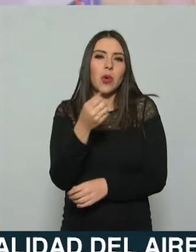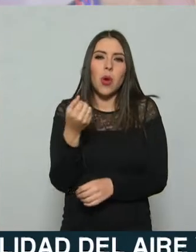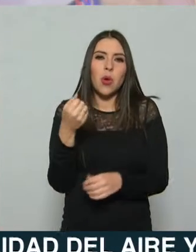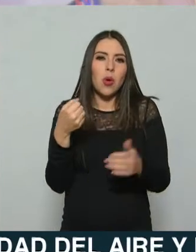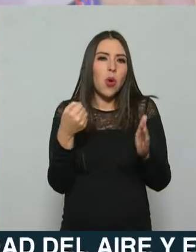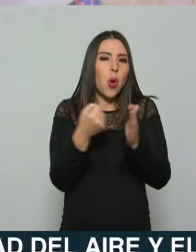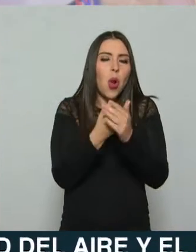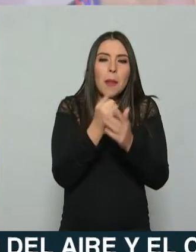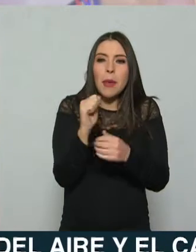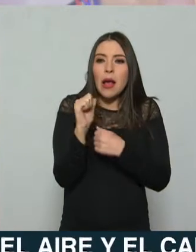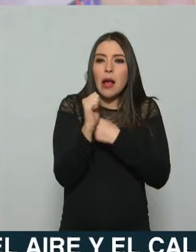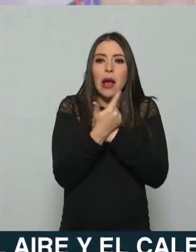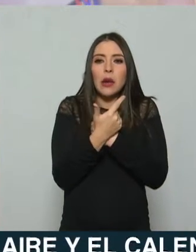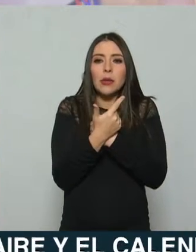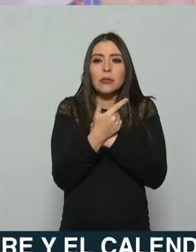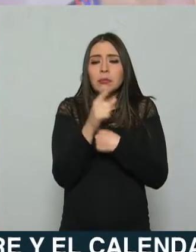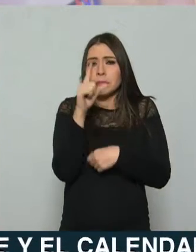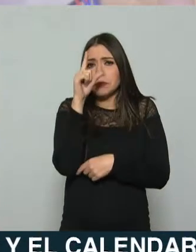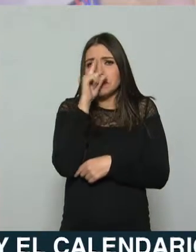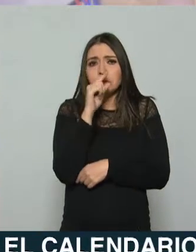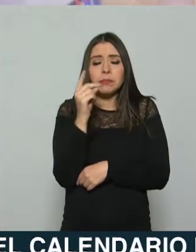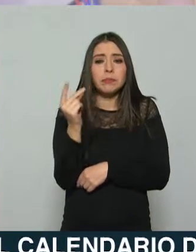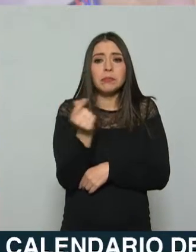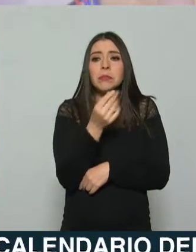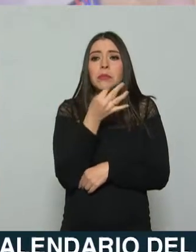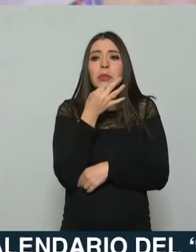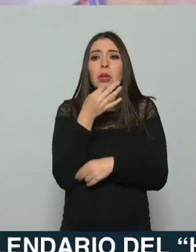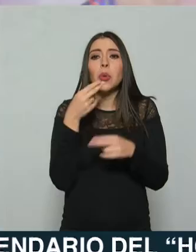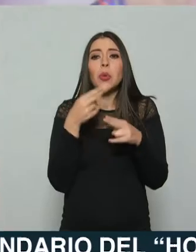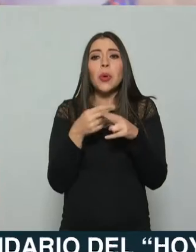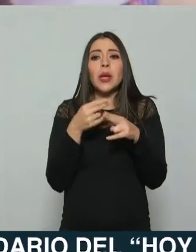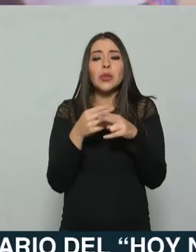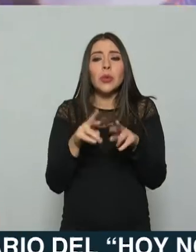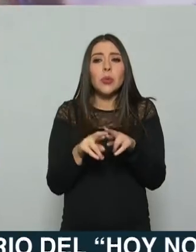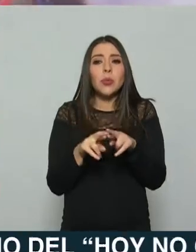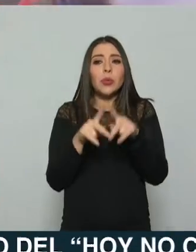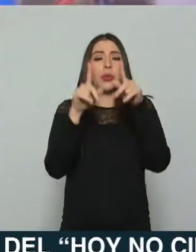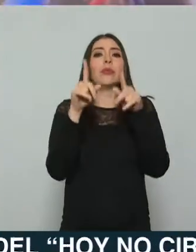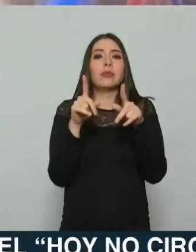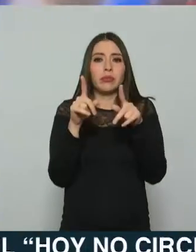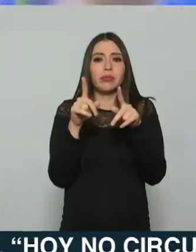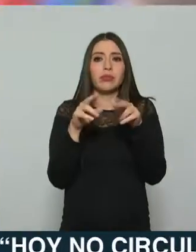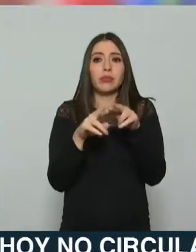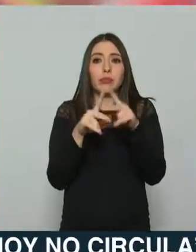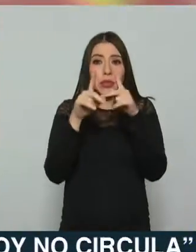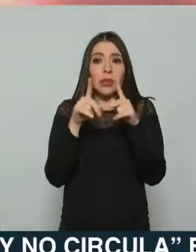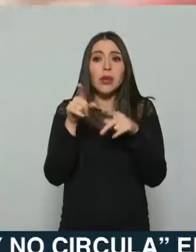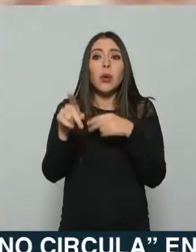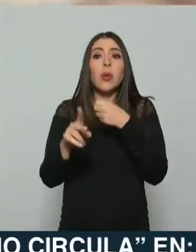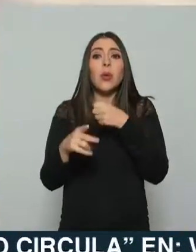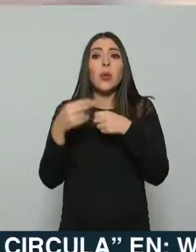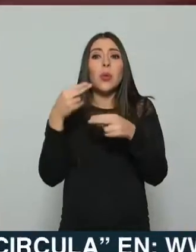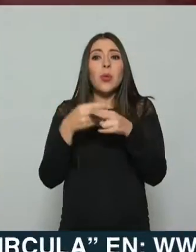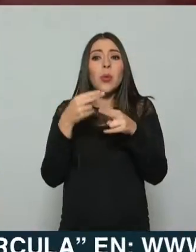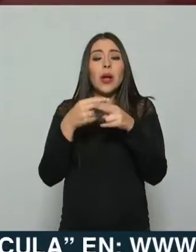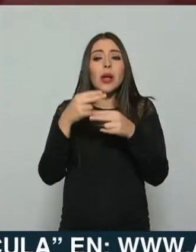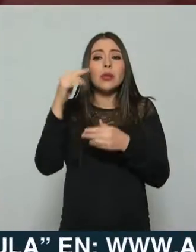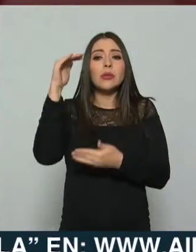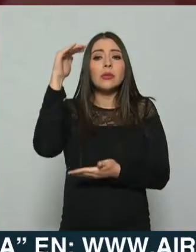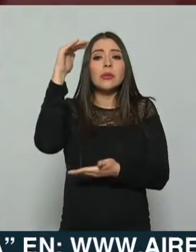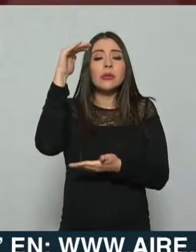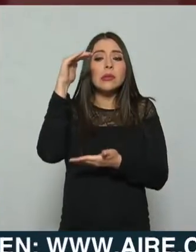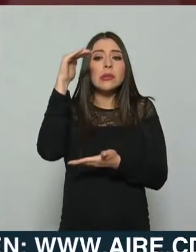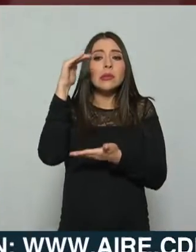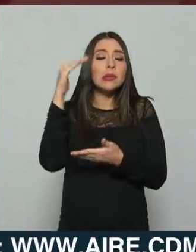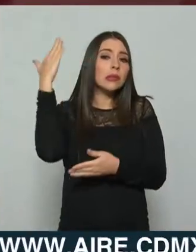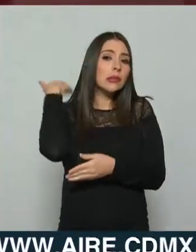Entonces, esto lo que te produce a la larga es un acortamiento de tus vértebras, ¿no? Y que termines en una silla de ruedas o termines en